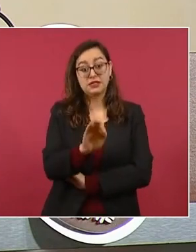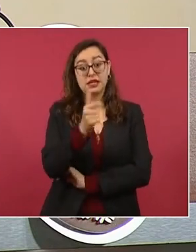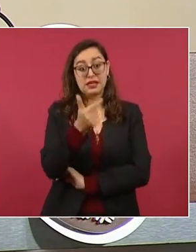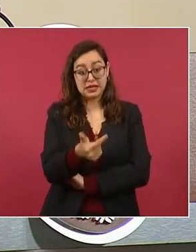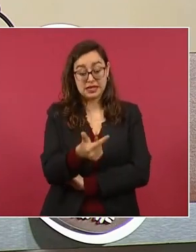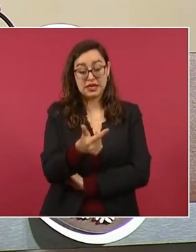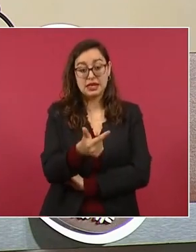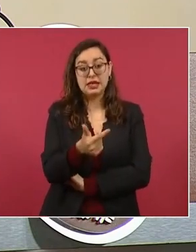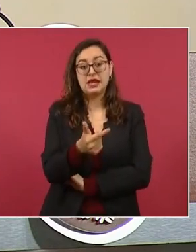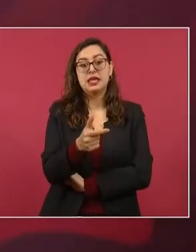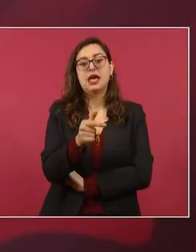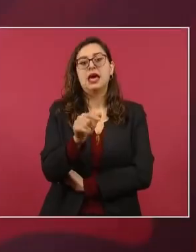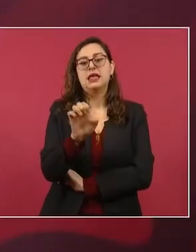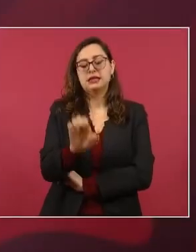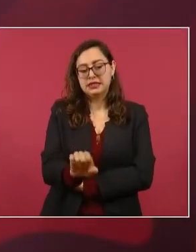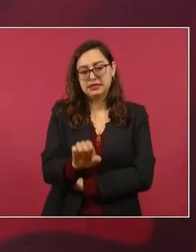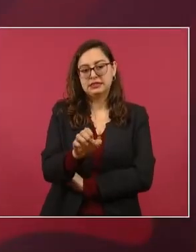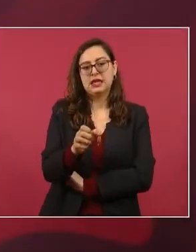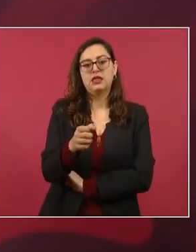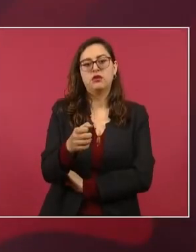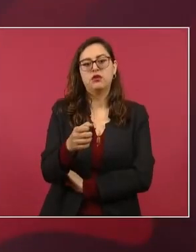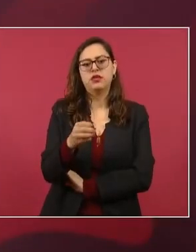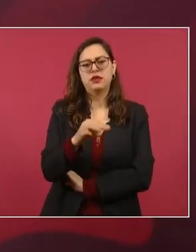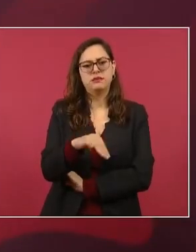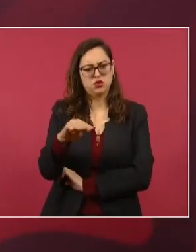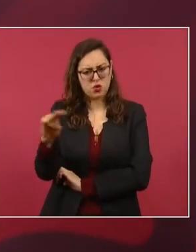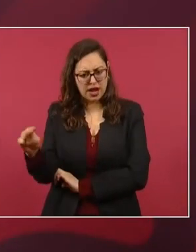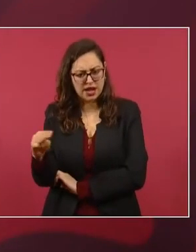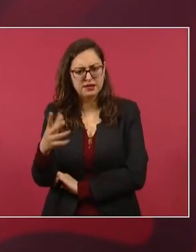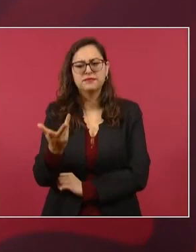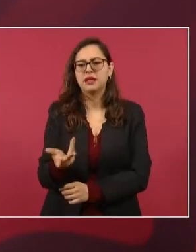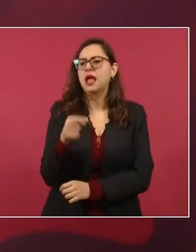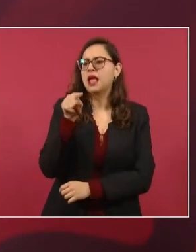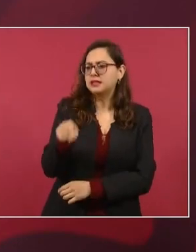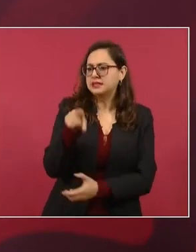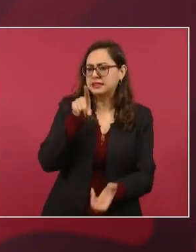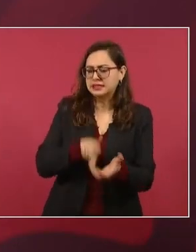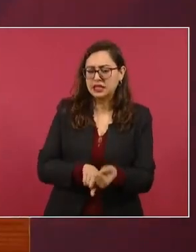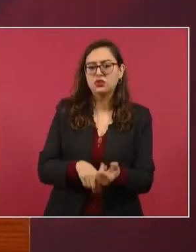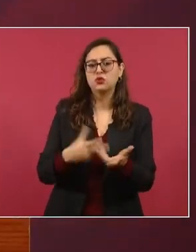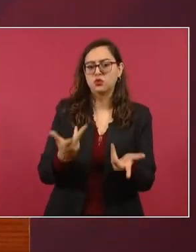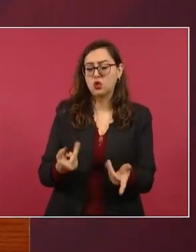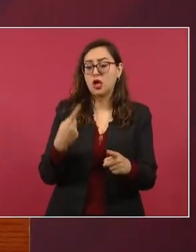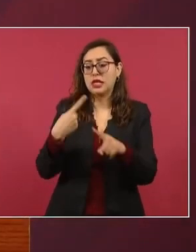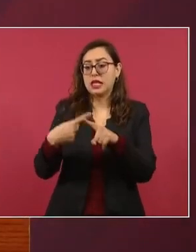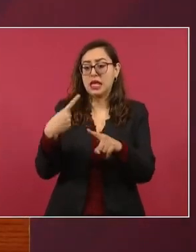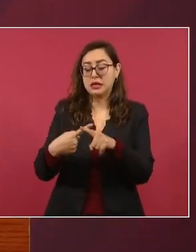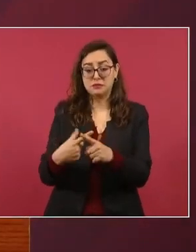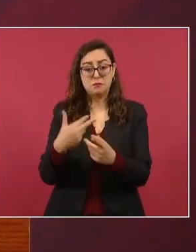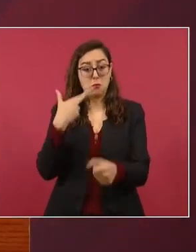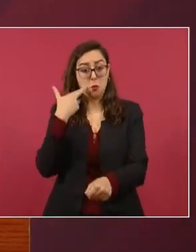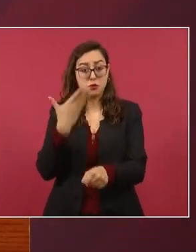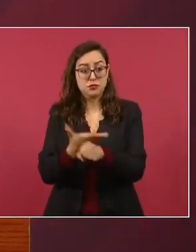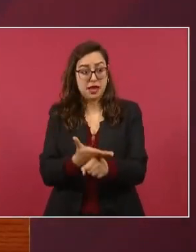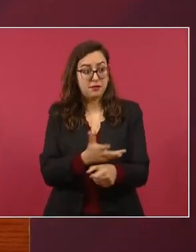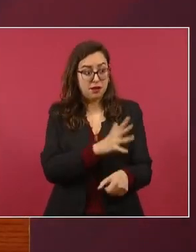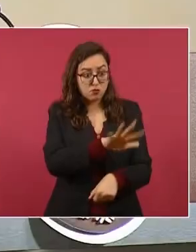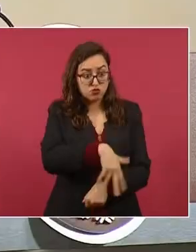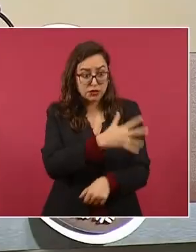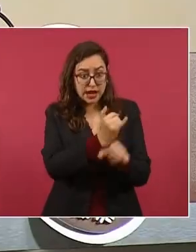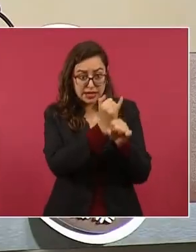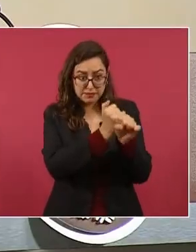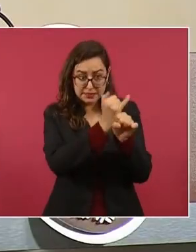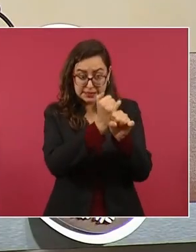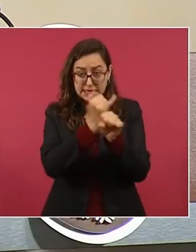General del Estado pueda hacer el seguimiento de quiénes fueron los responsables. Y